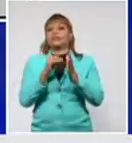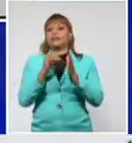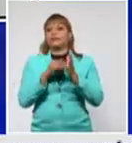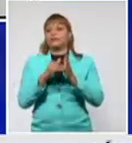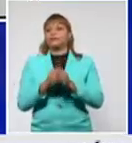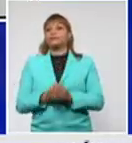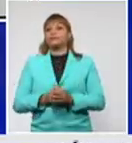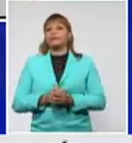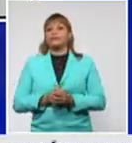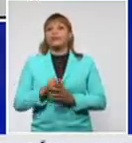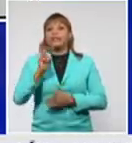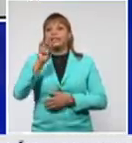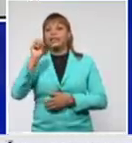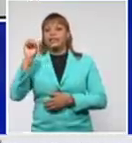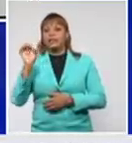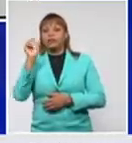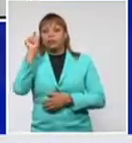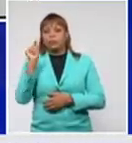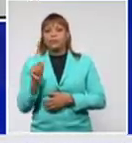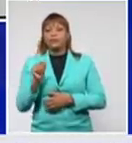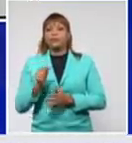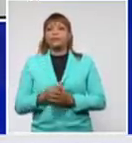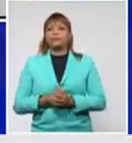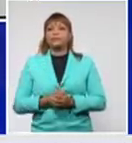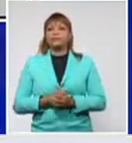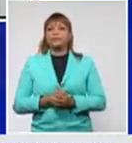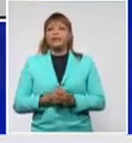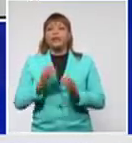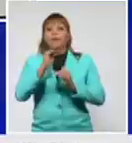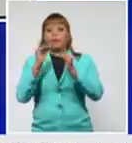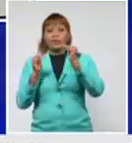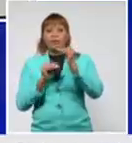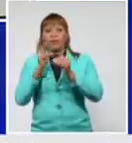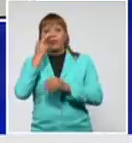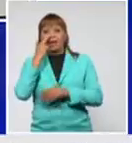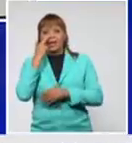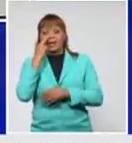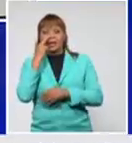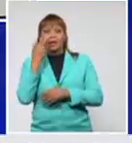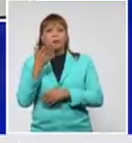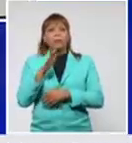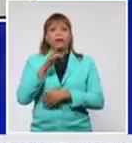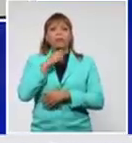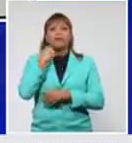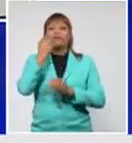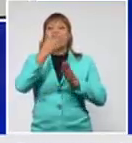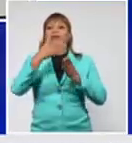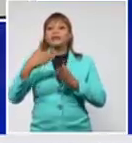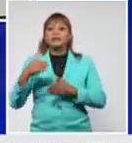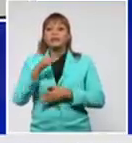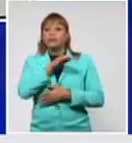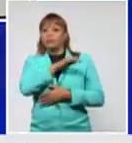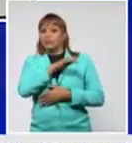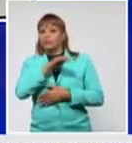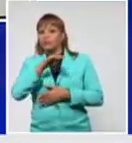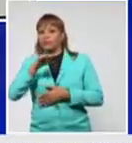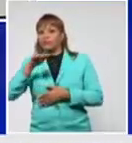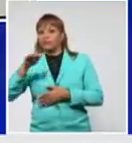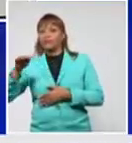activos. Y por debajo, la negra, el estimado de fallecidos, que como ustedes